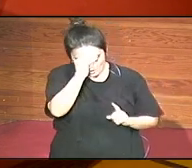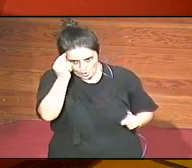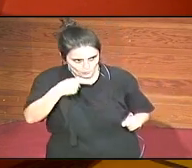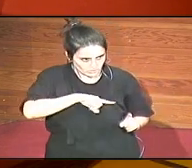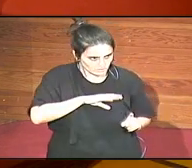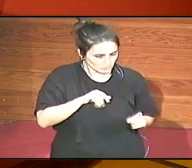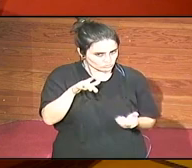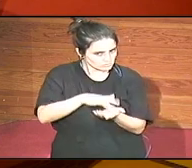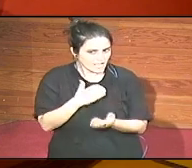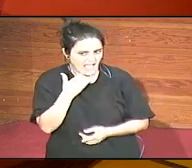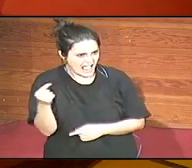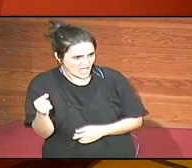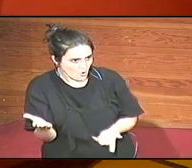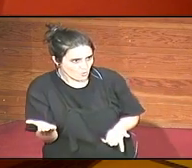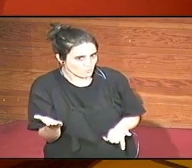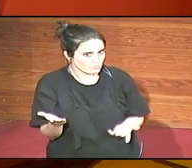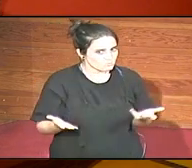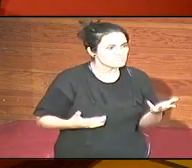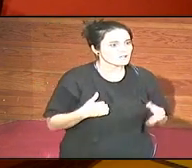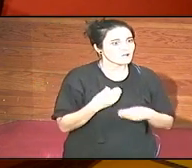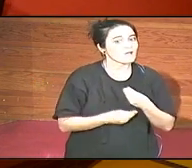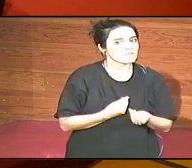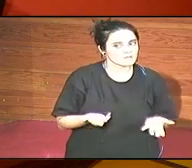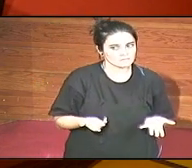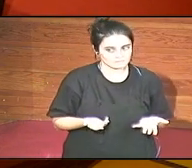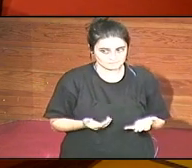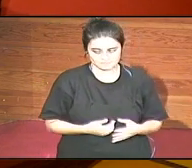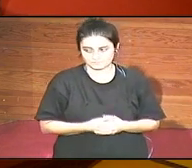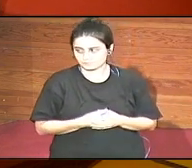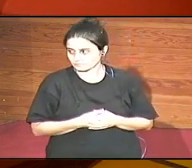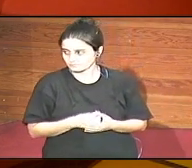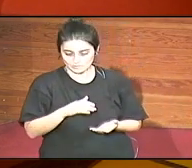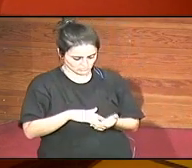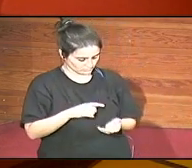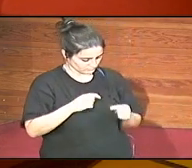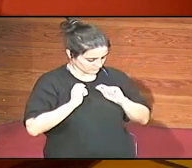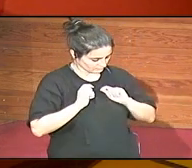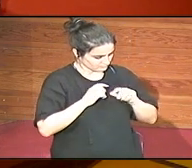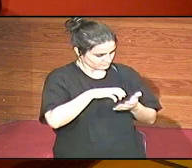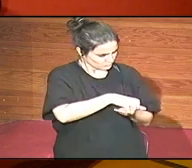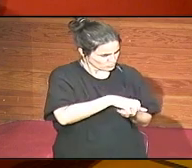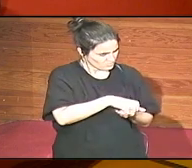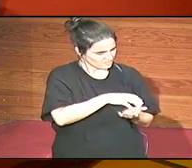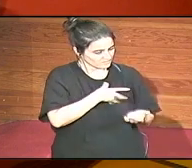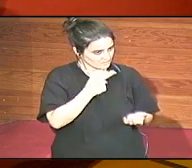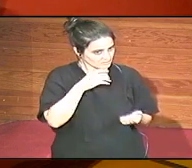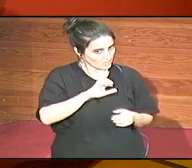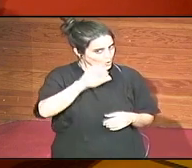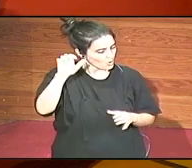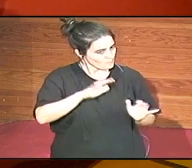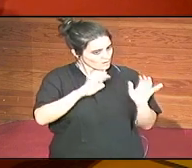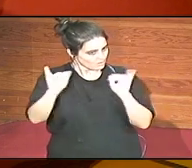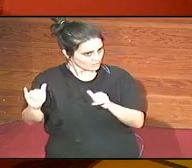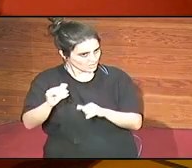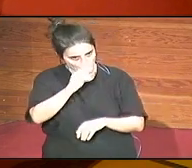algo qué hacían las dudas que les surgían cuando llegué a europa se va a olvidar